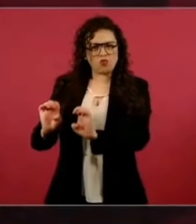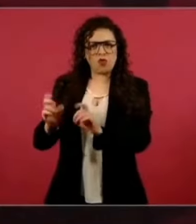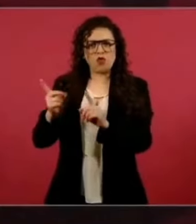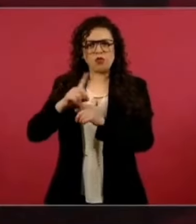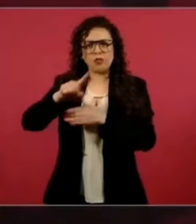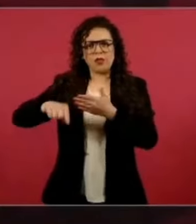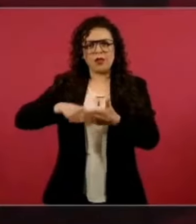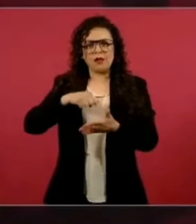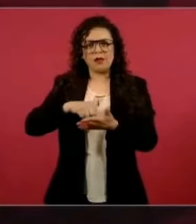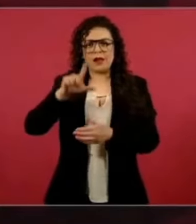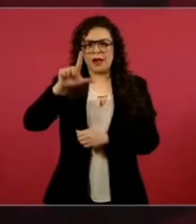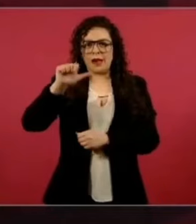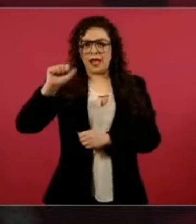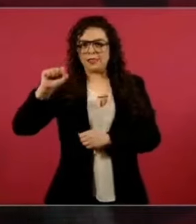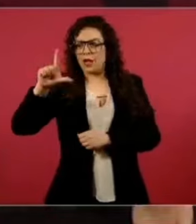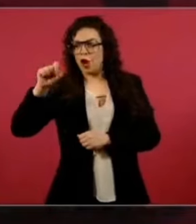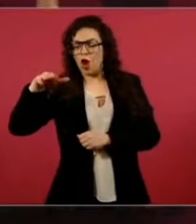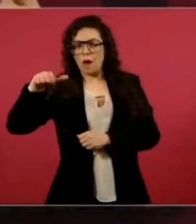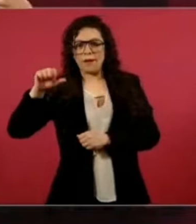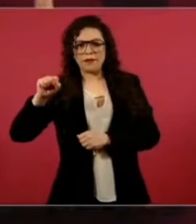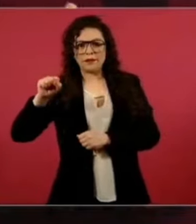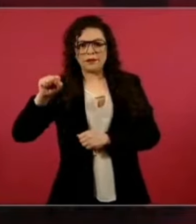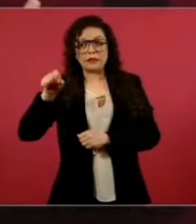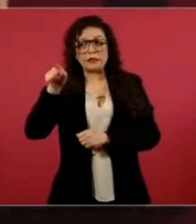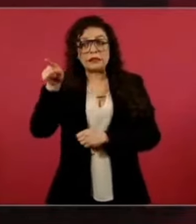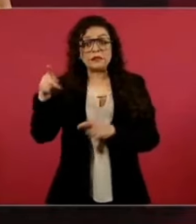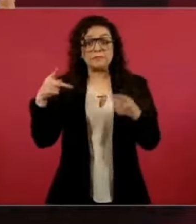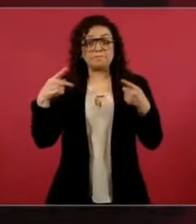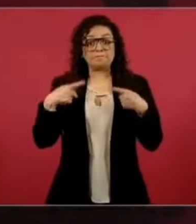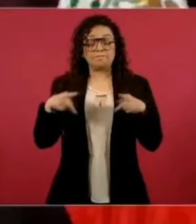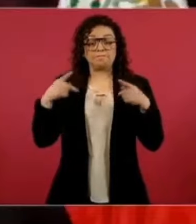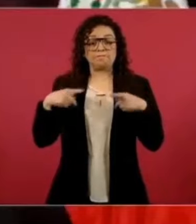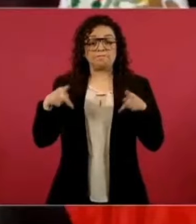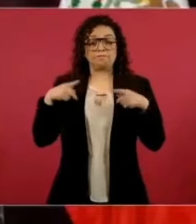Lomas donde llevan a